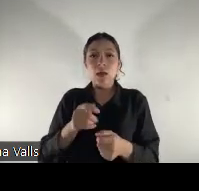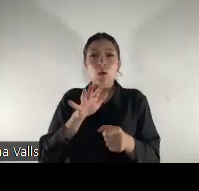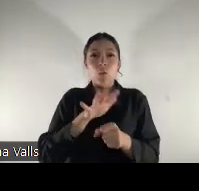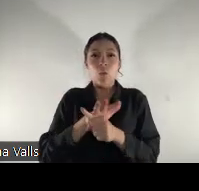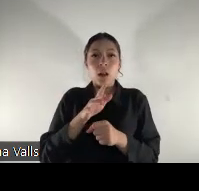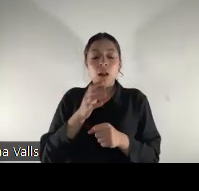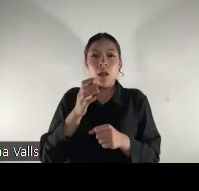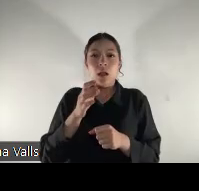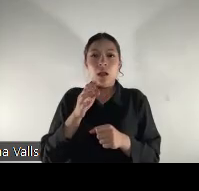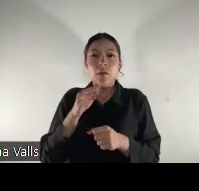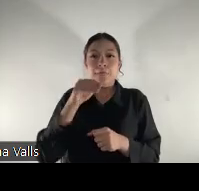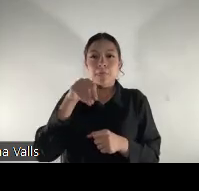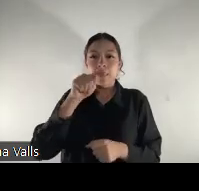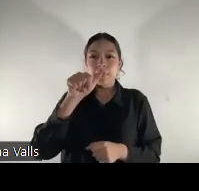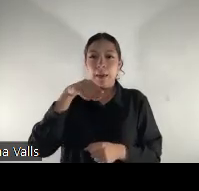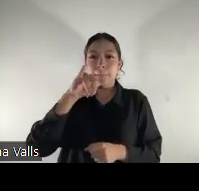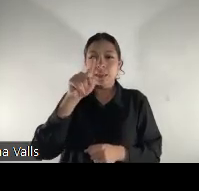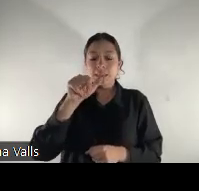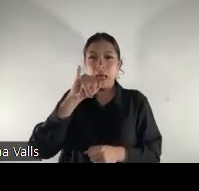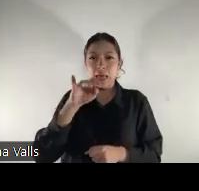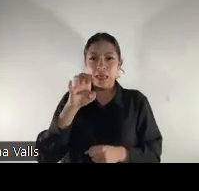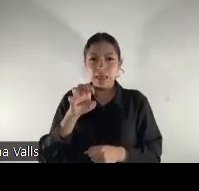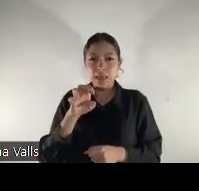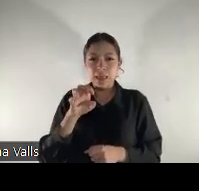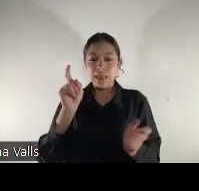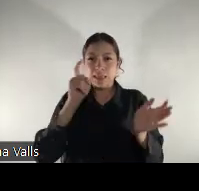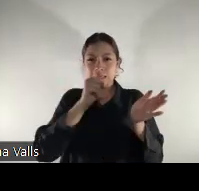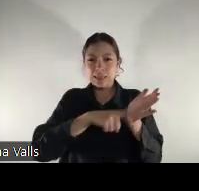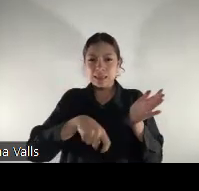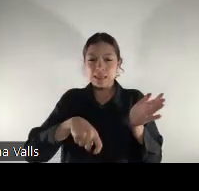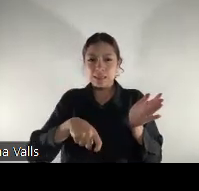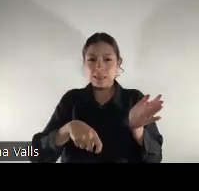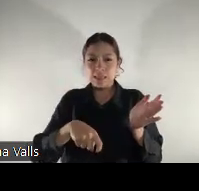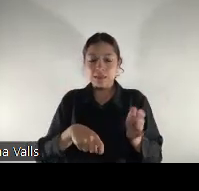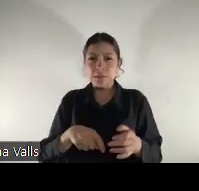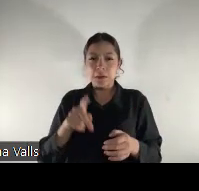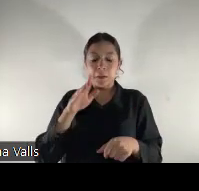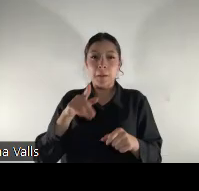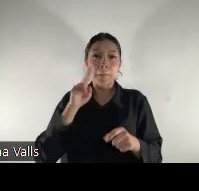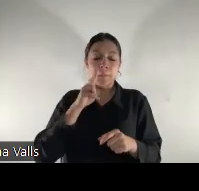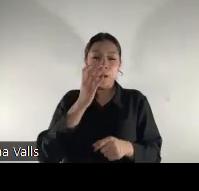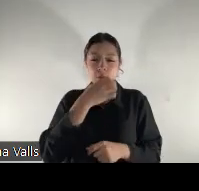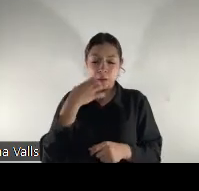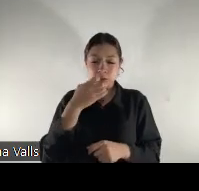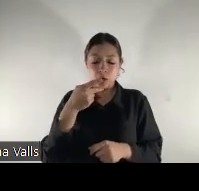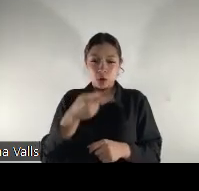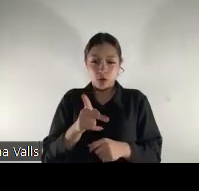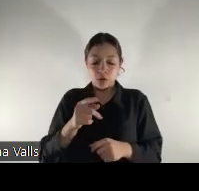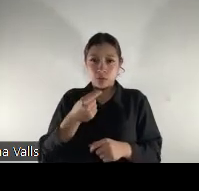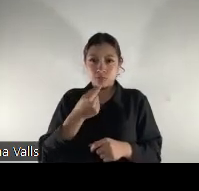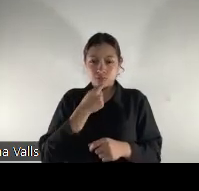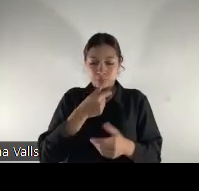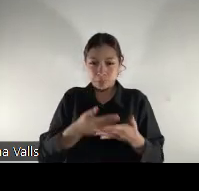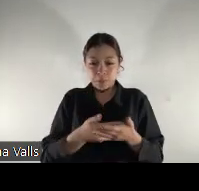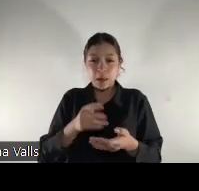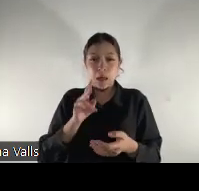tamizaje, el cual explora las distintas áreas de desarrollo, más la observación del paciente, ¿no? En este proceso se